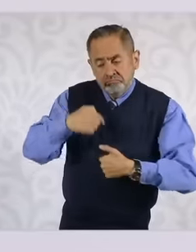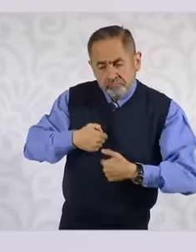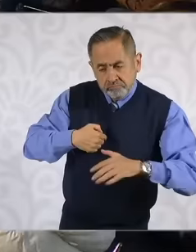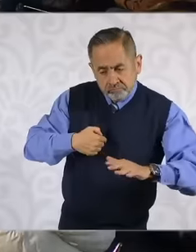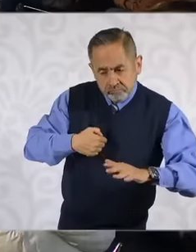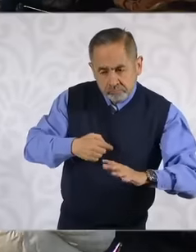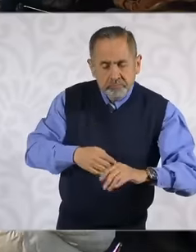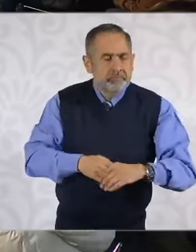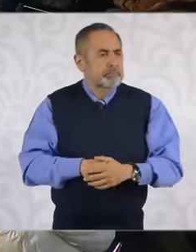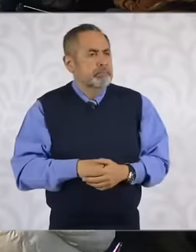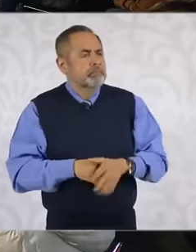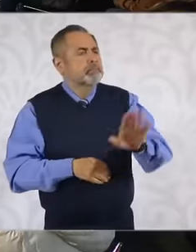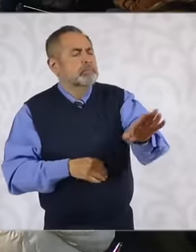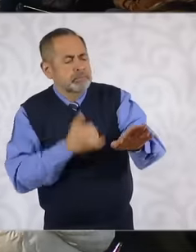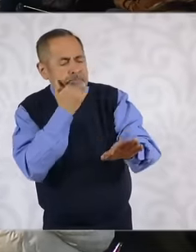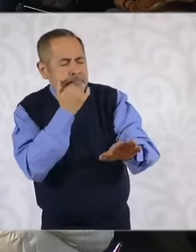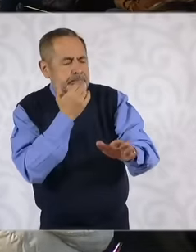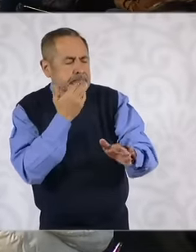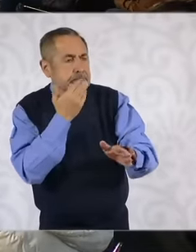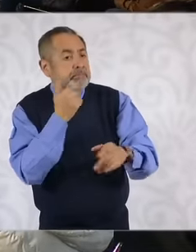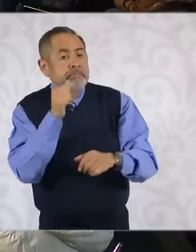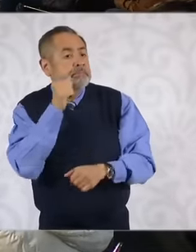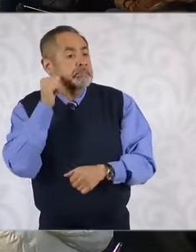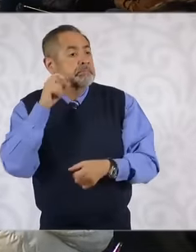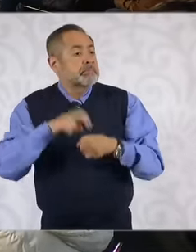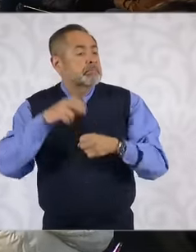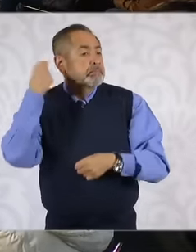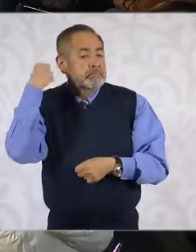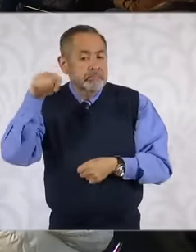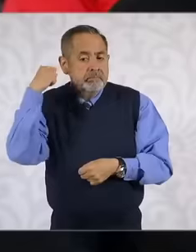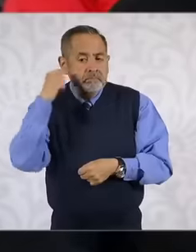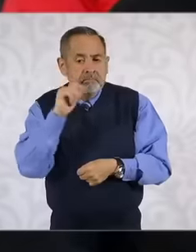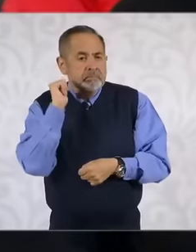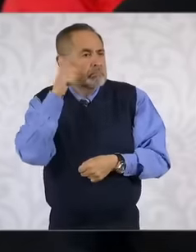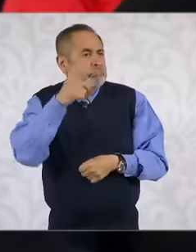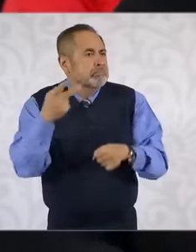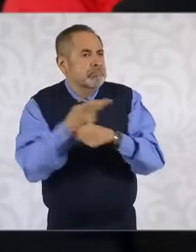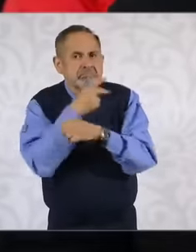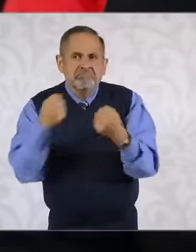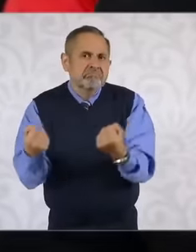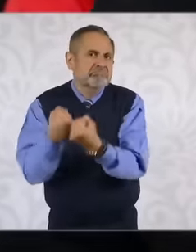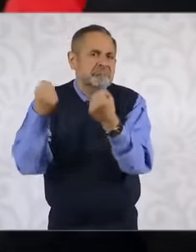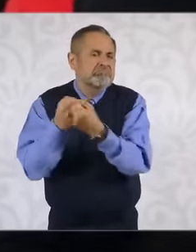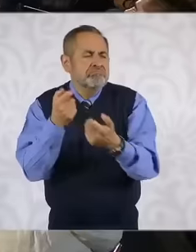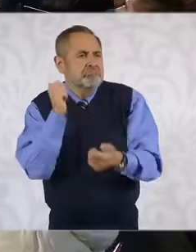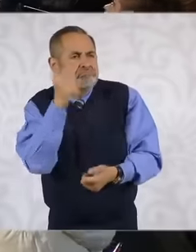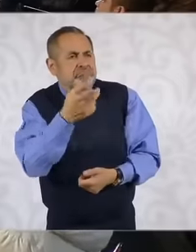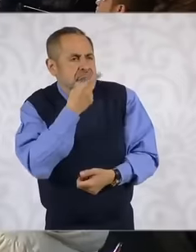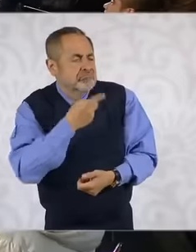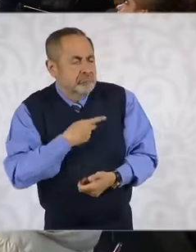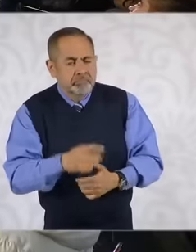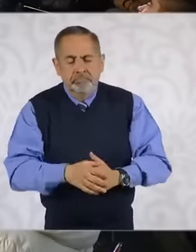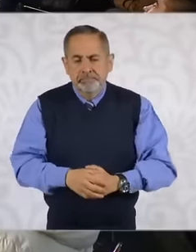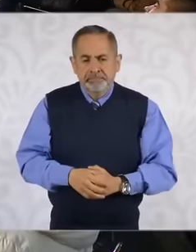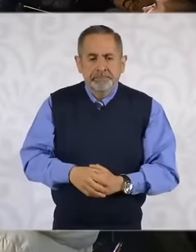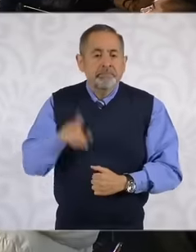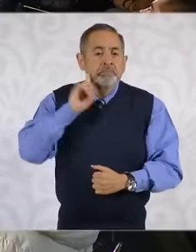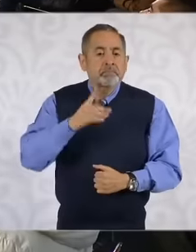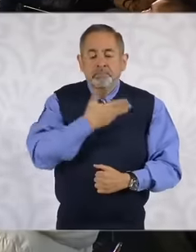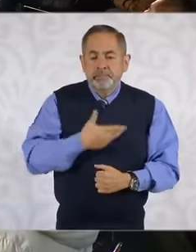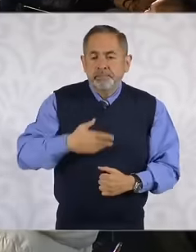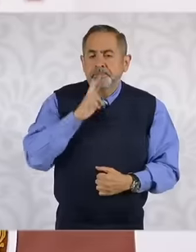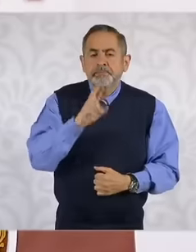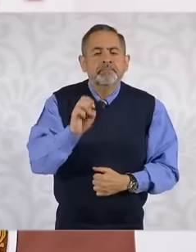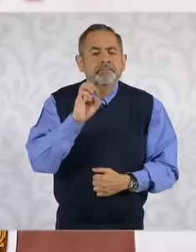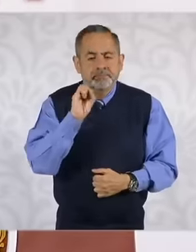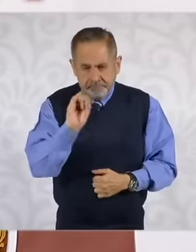se registraron una serie de enfrentamientos en Tabasco. ¿Qué información tiene usted al respecto? Sí, el día de hoy se presentó